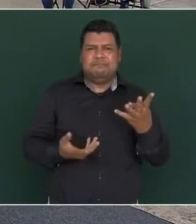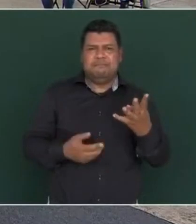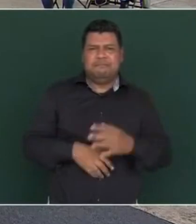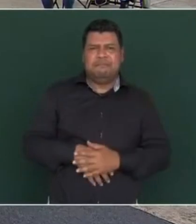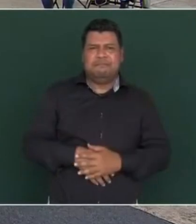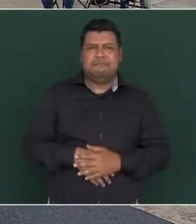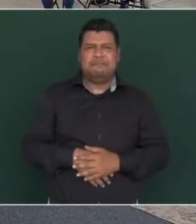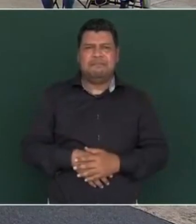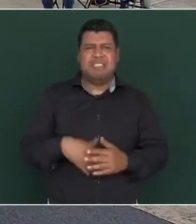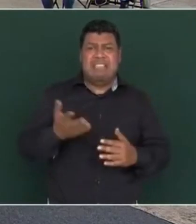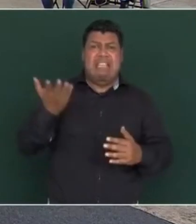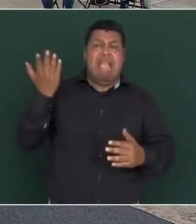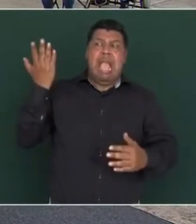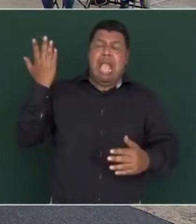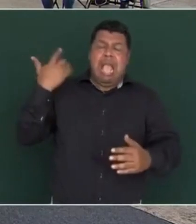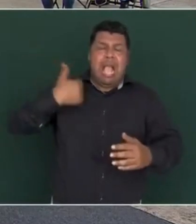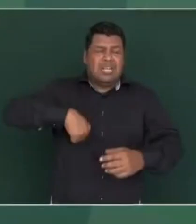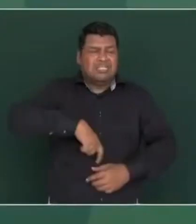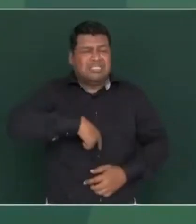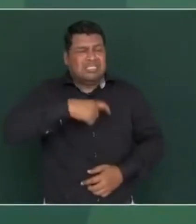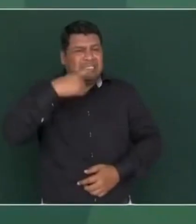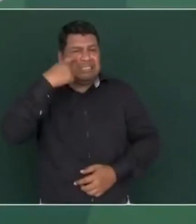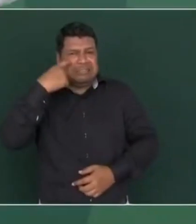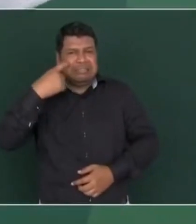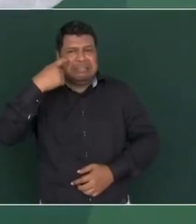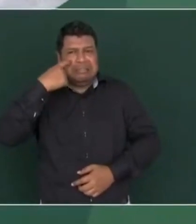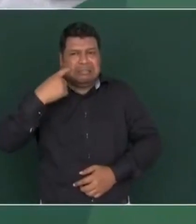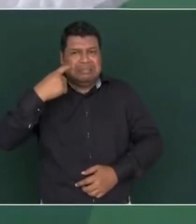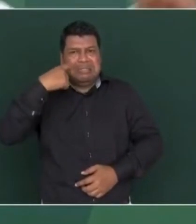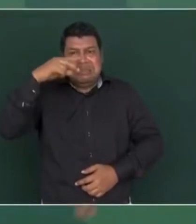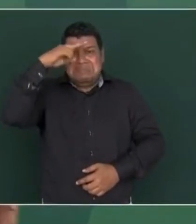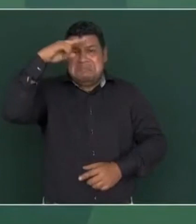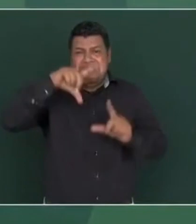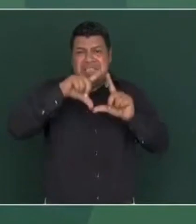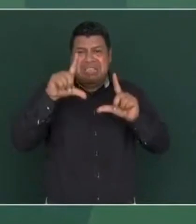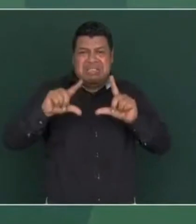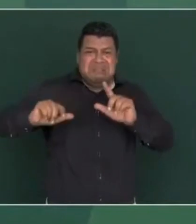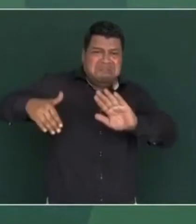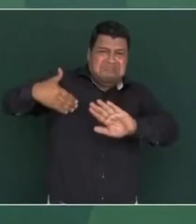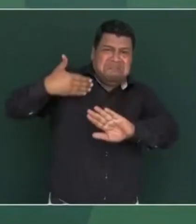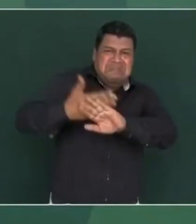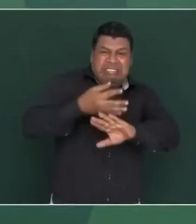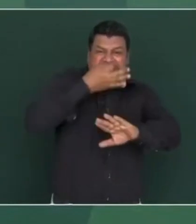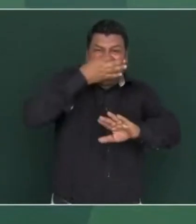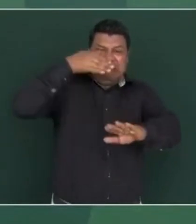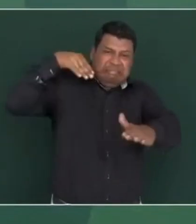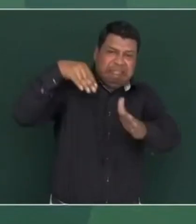que imperó y que estuvo a punto de destruir a México.